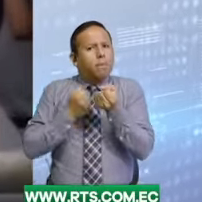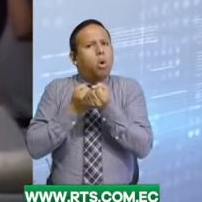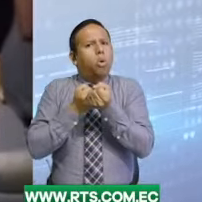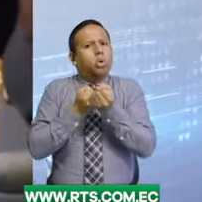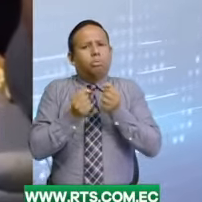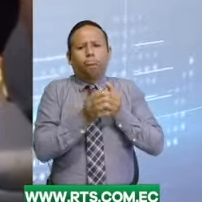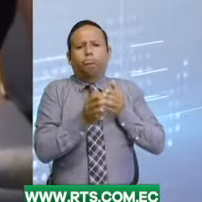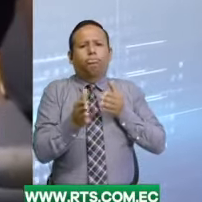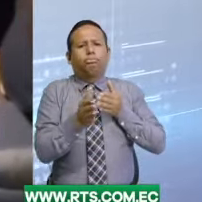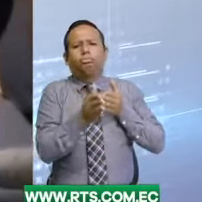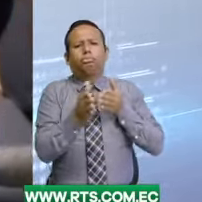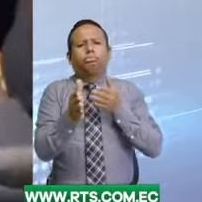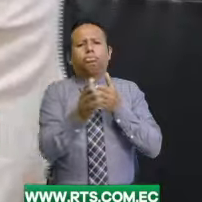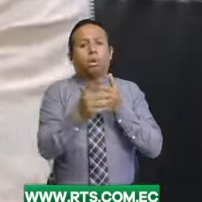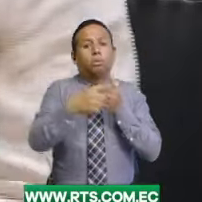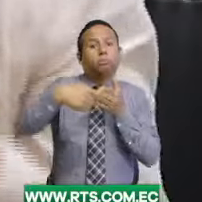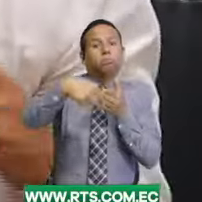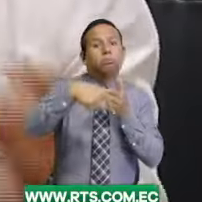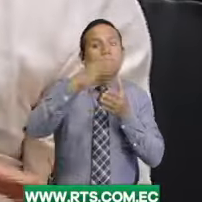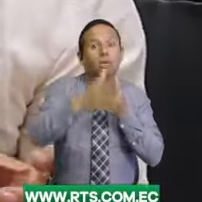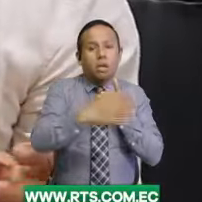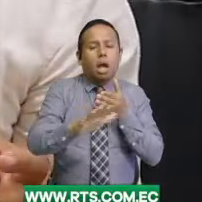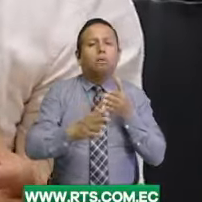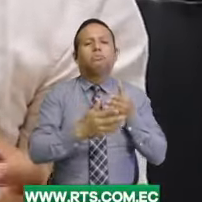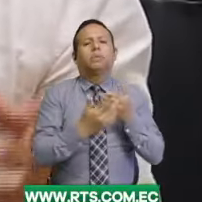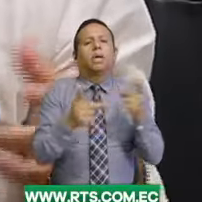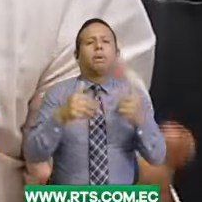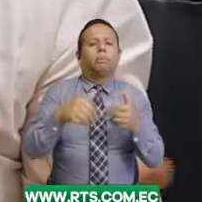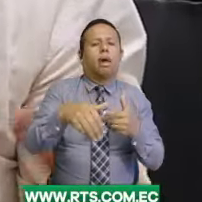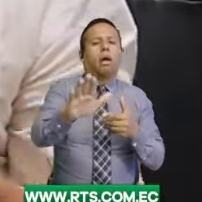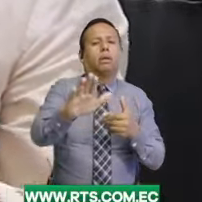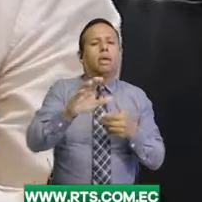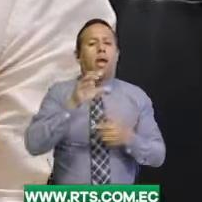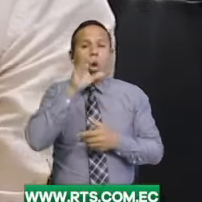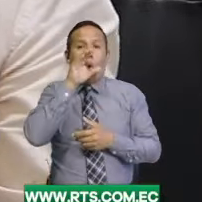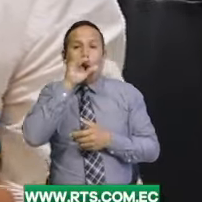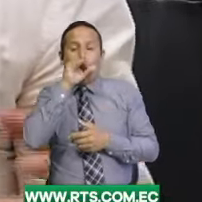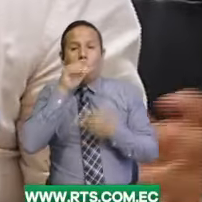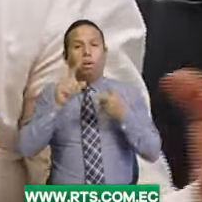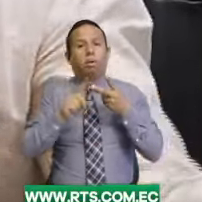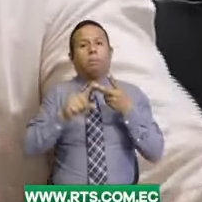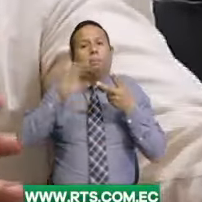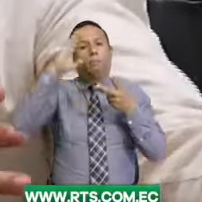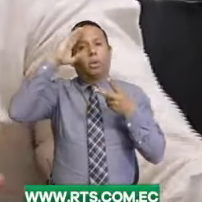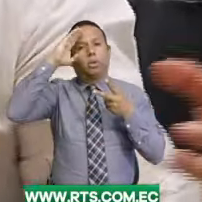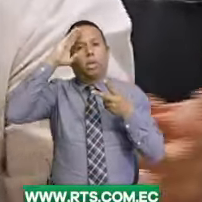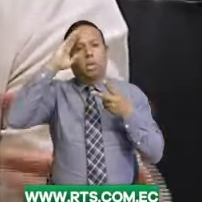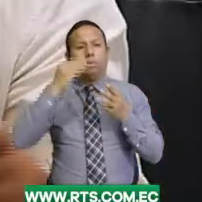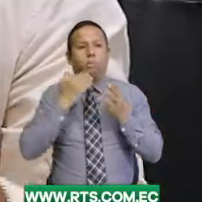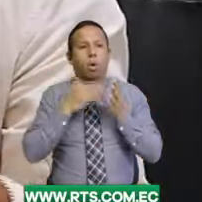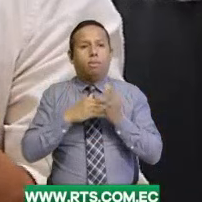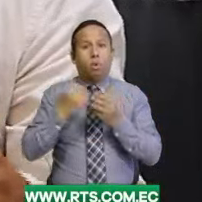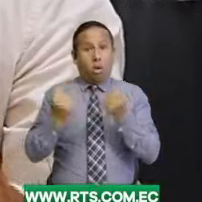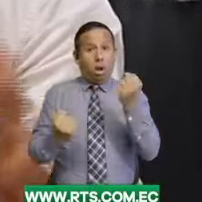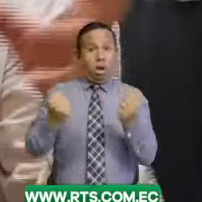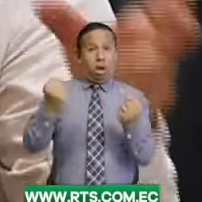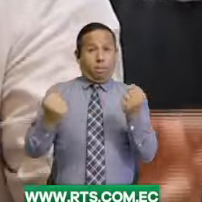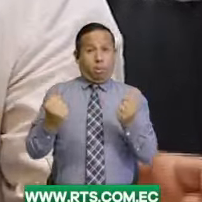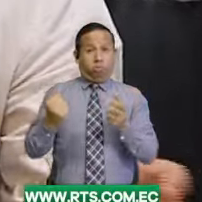finalización del tramo del eje vial. Esto es, que la CTE y la policía, cuando lleguen los camiones,